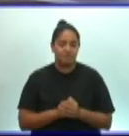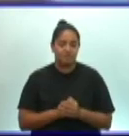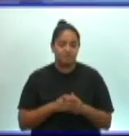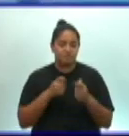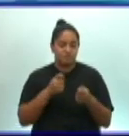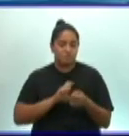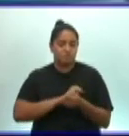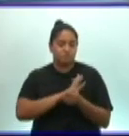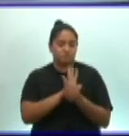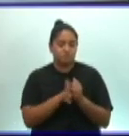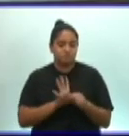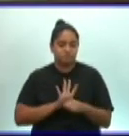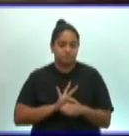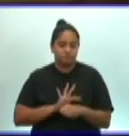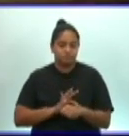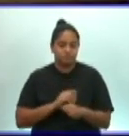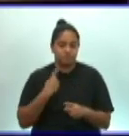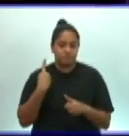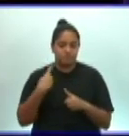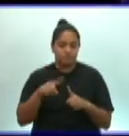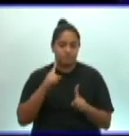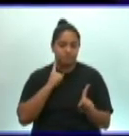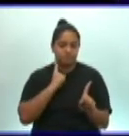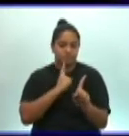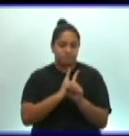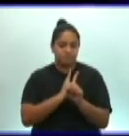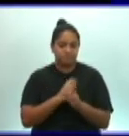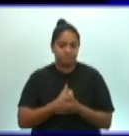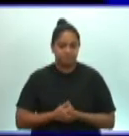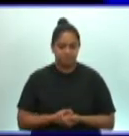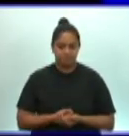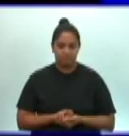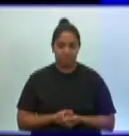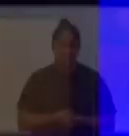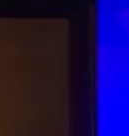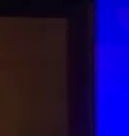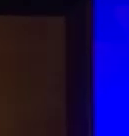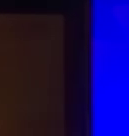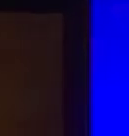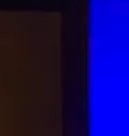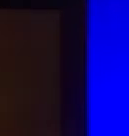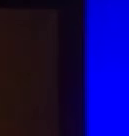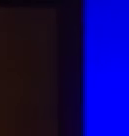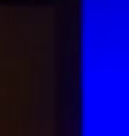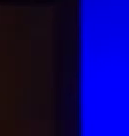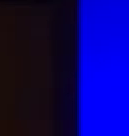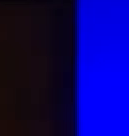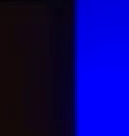COVID-19 y nos encontramos o nos veremos en un próximo encuentro. Hasta pronto.